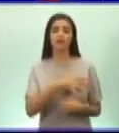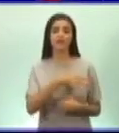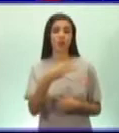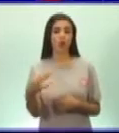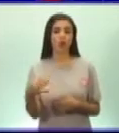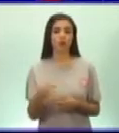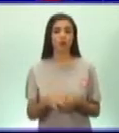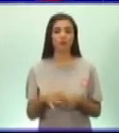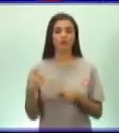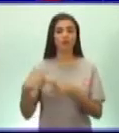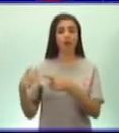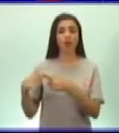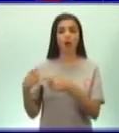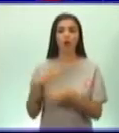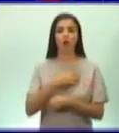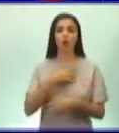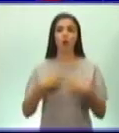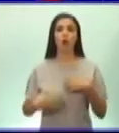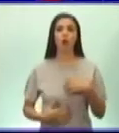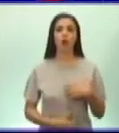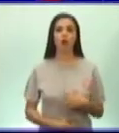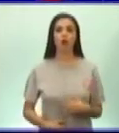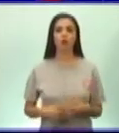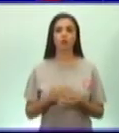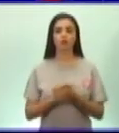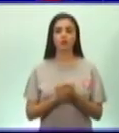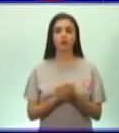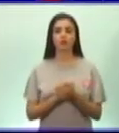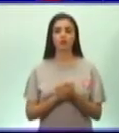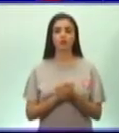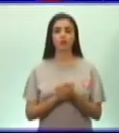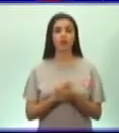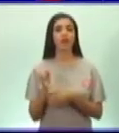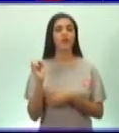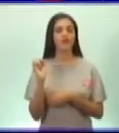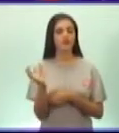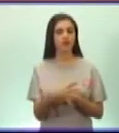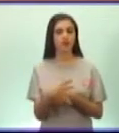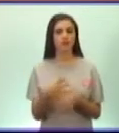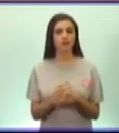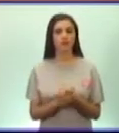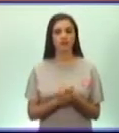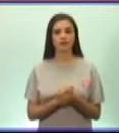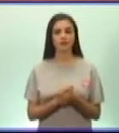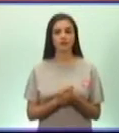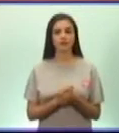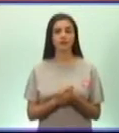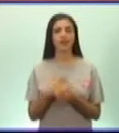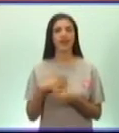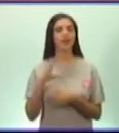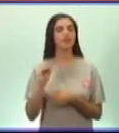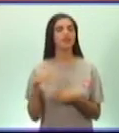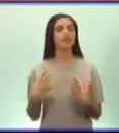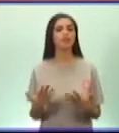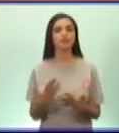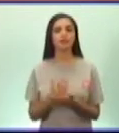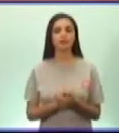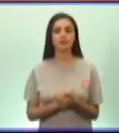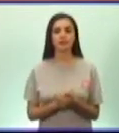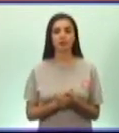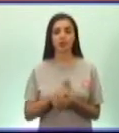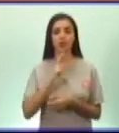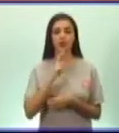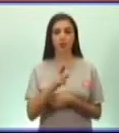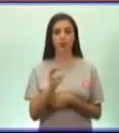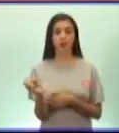de los sistemas del organismo. Esta es falsa. Quería hacer alusión a la